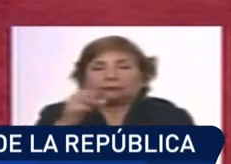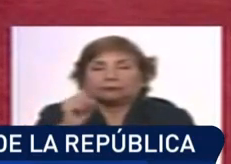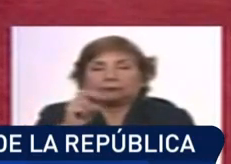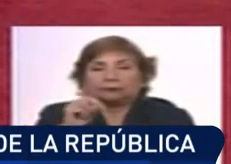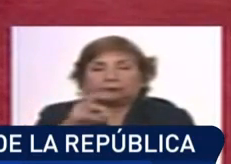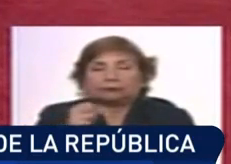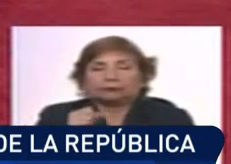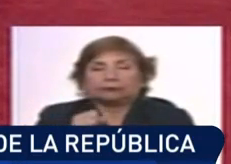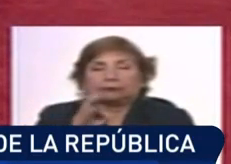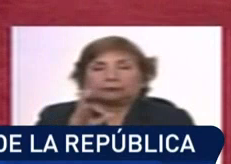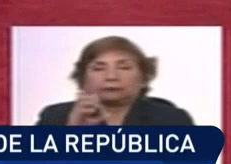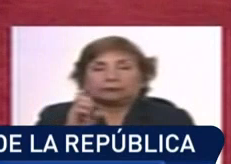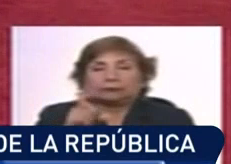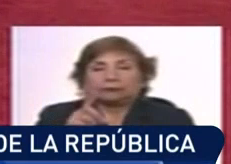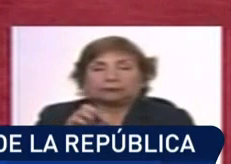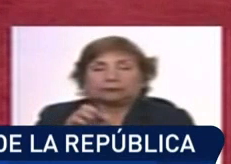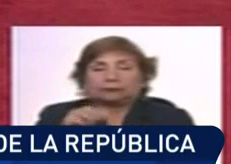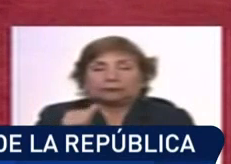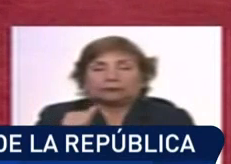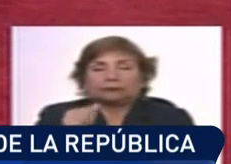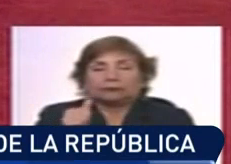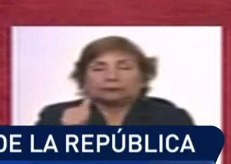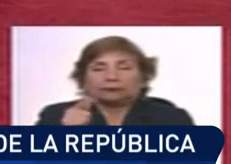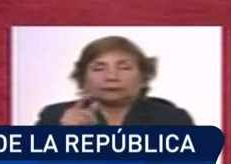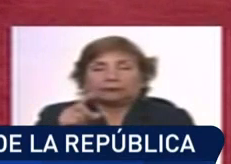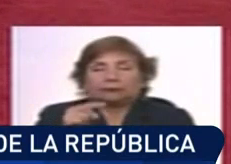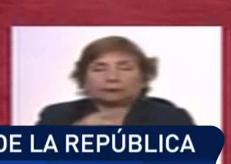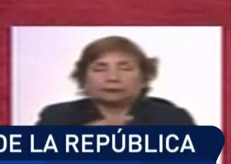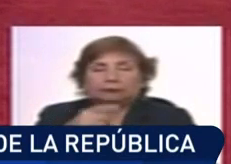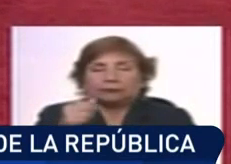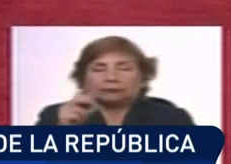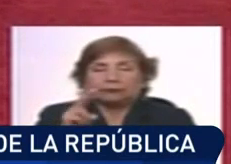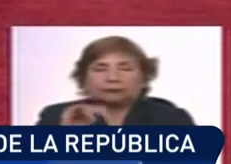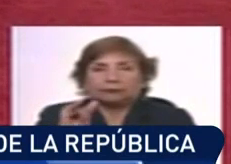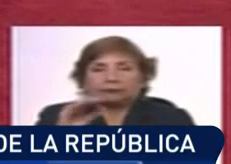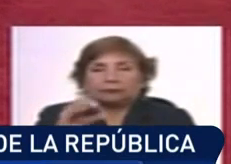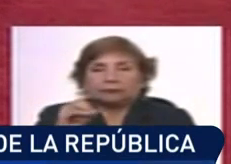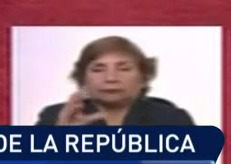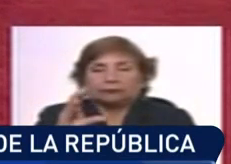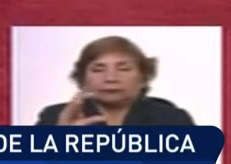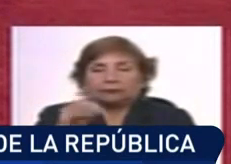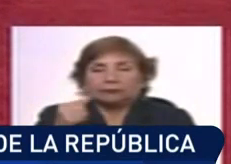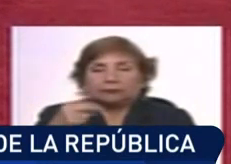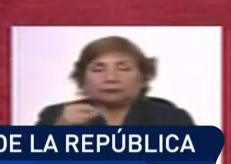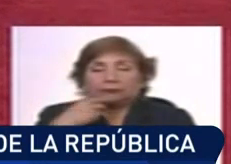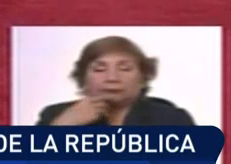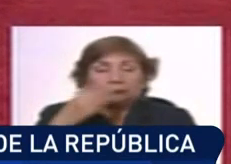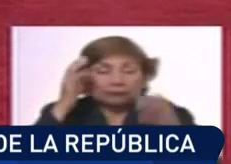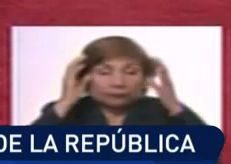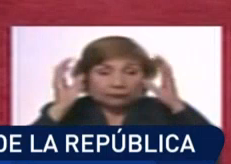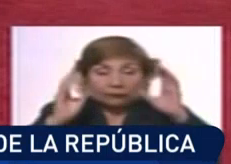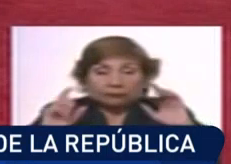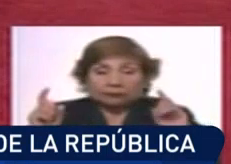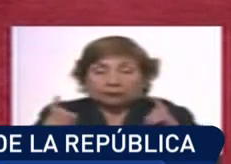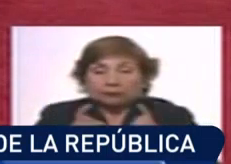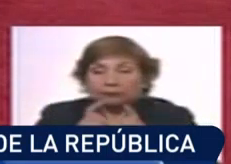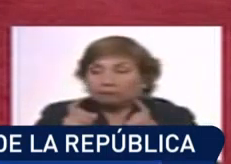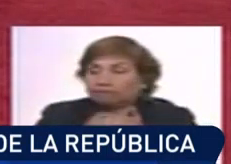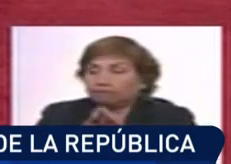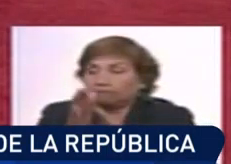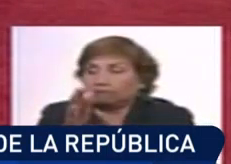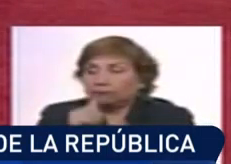Felipe González Cruz, Iván Alexis Anca Quispe y Víctor Huerta Quiñones, con quienes coincidimos al ingreso de Palacio de